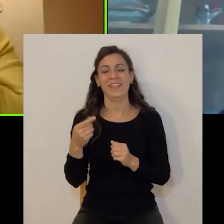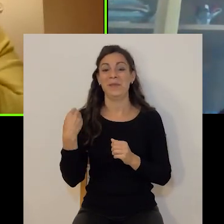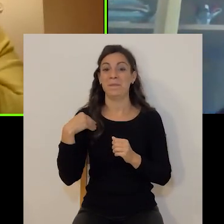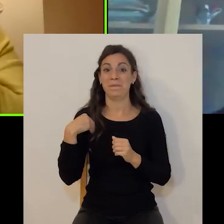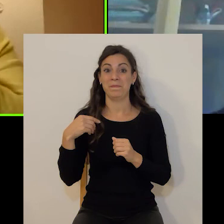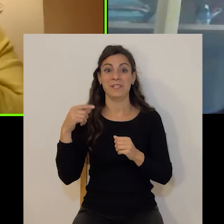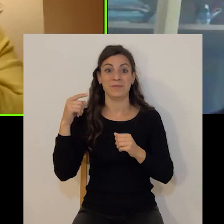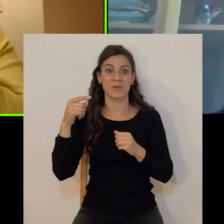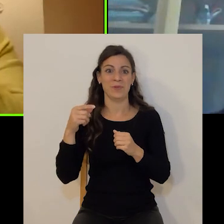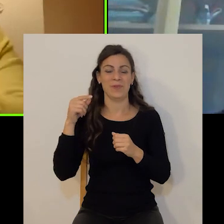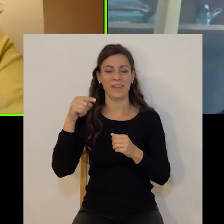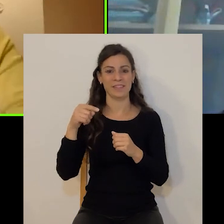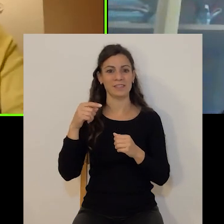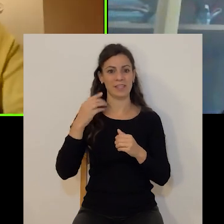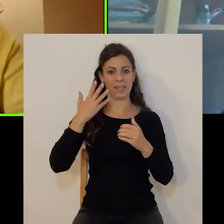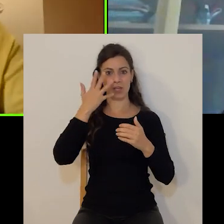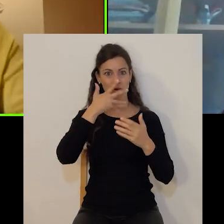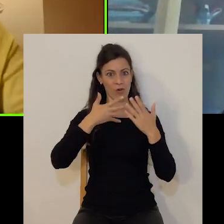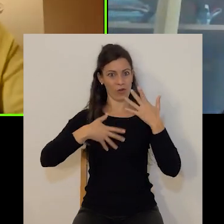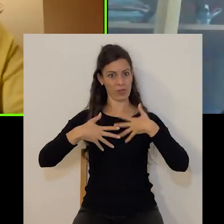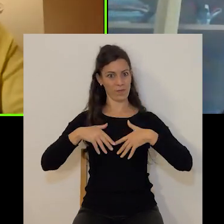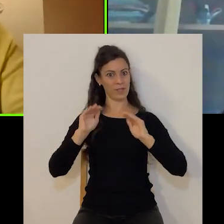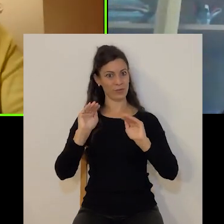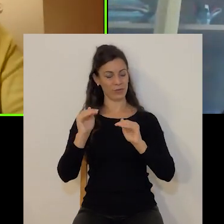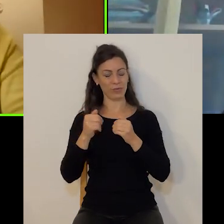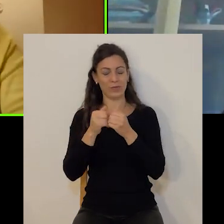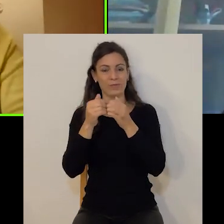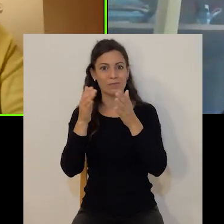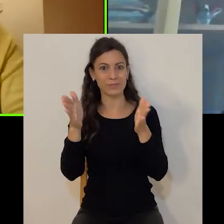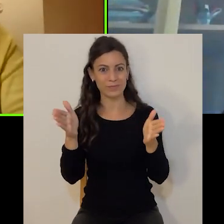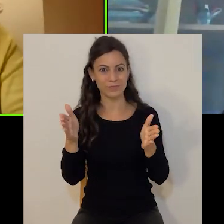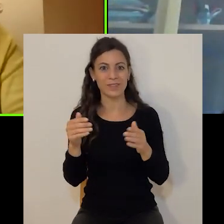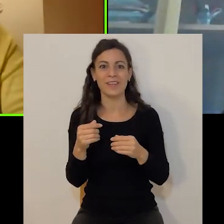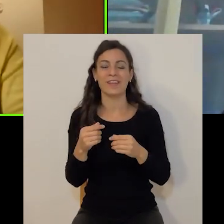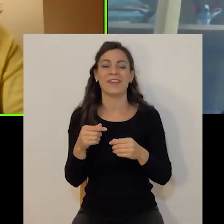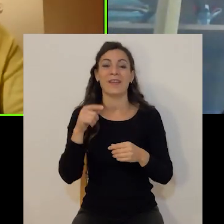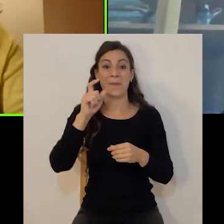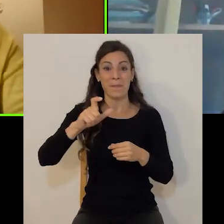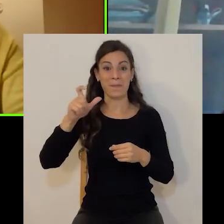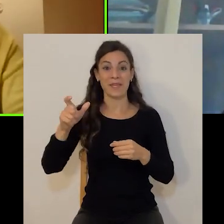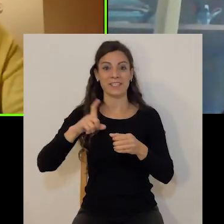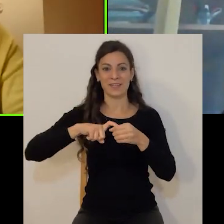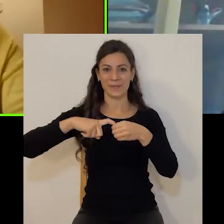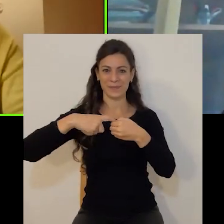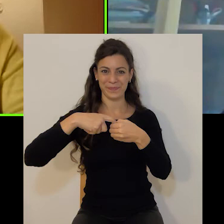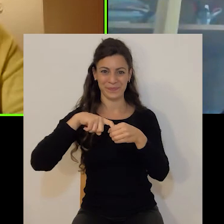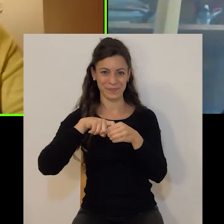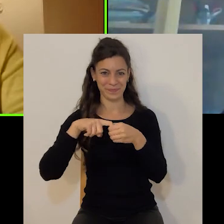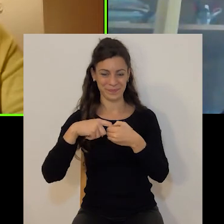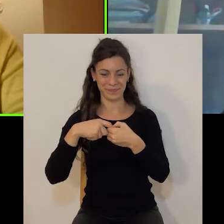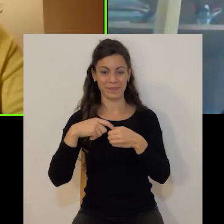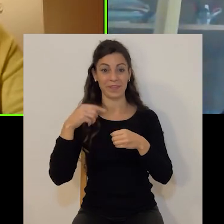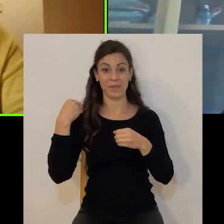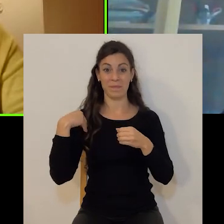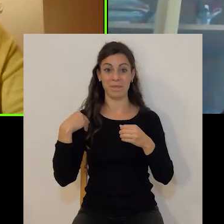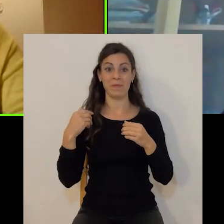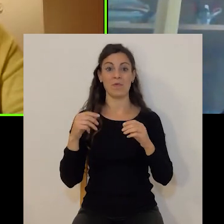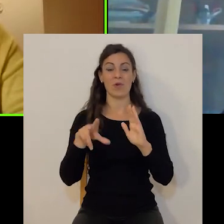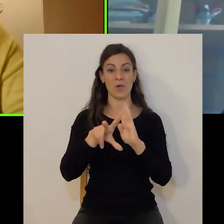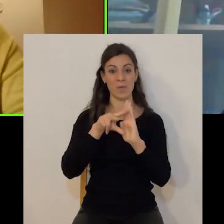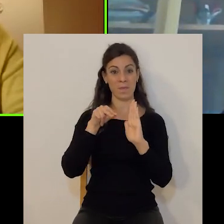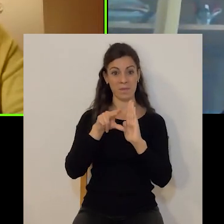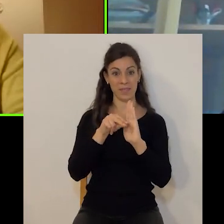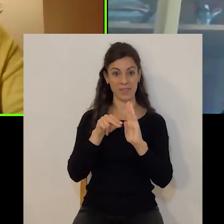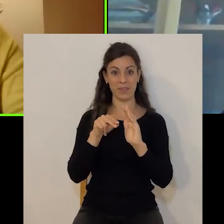conocimiento. Y por último, decirles a todas las personas que están participando que en la caja de descripción del vídeo tienen todos